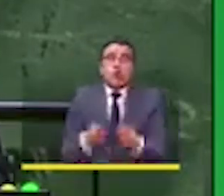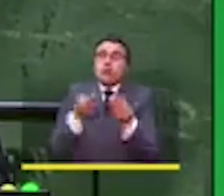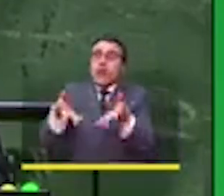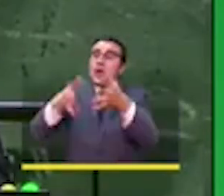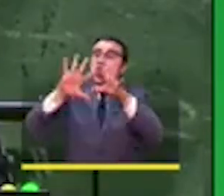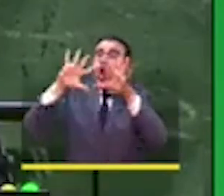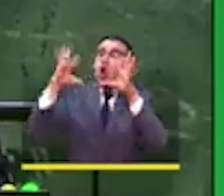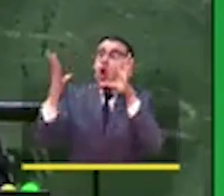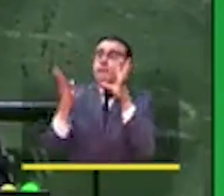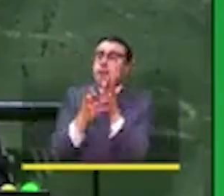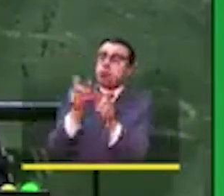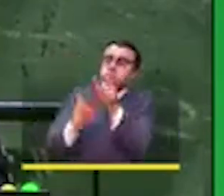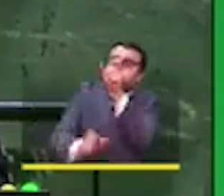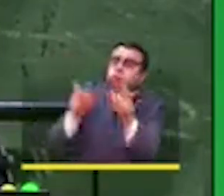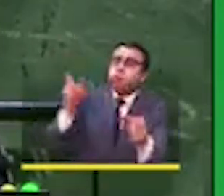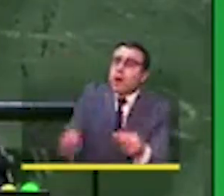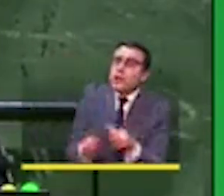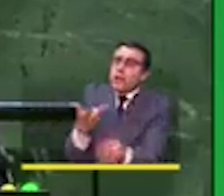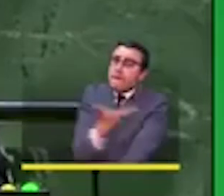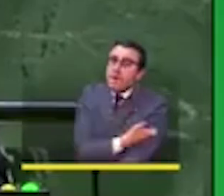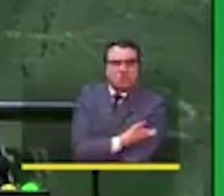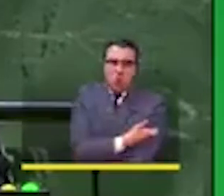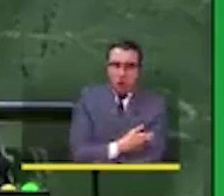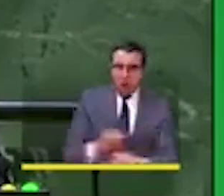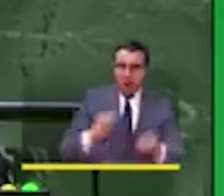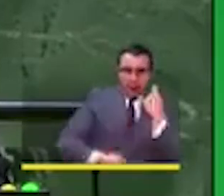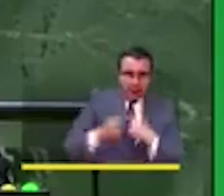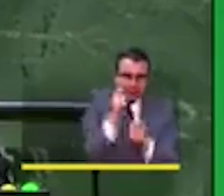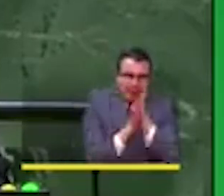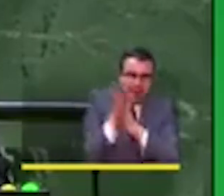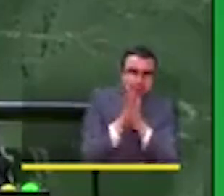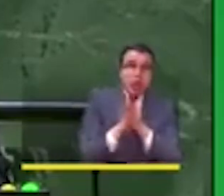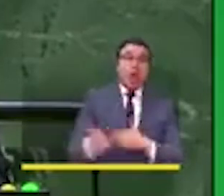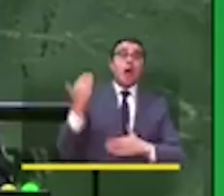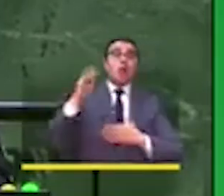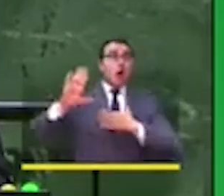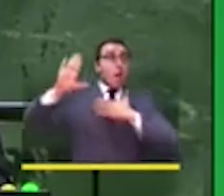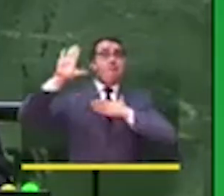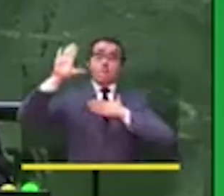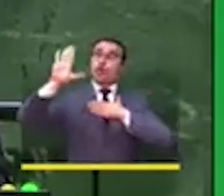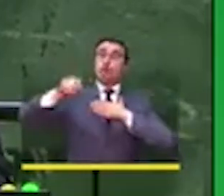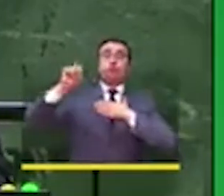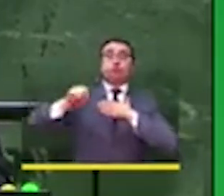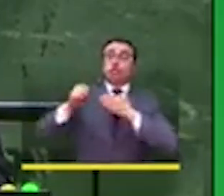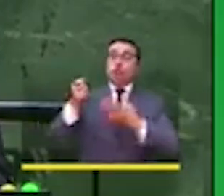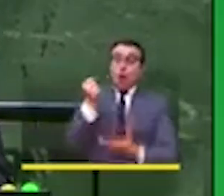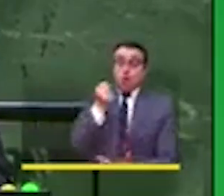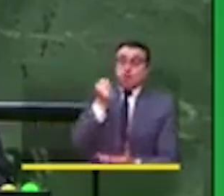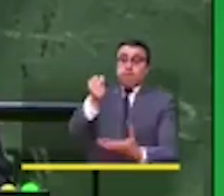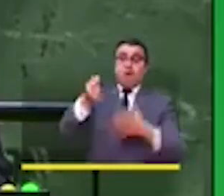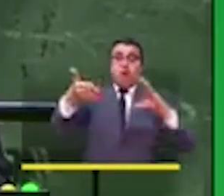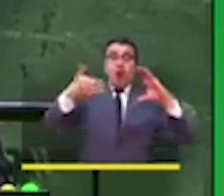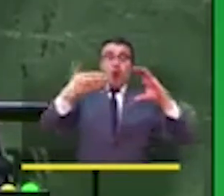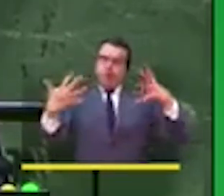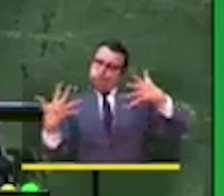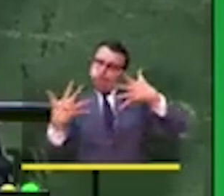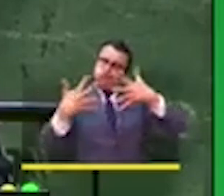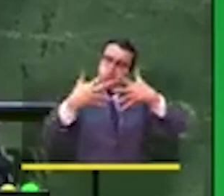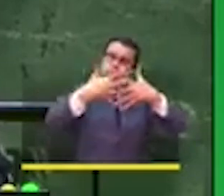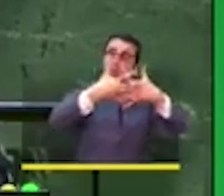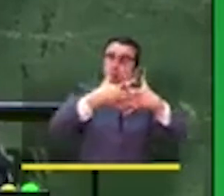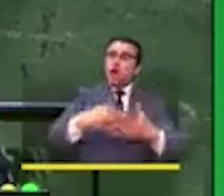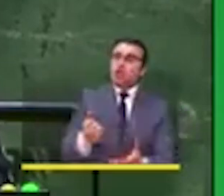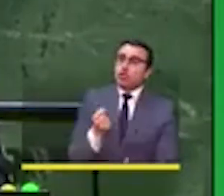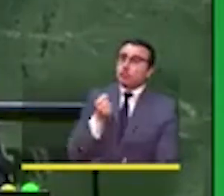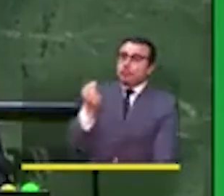humanidad. Incumplieron su propia promesa de financiar la adaptación al cambio climático. No